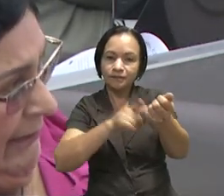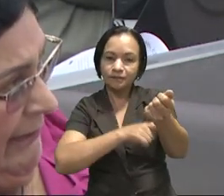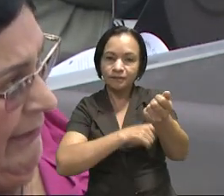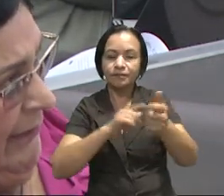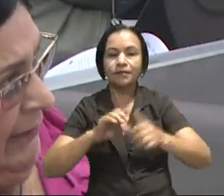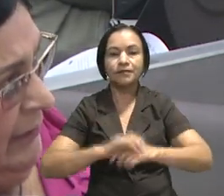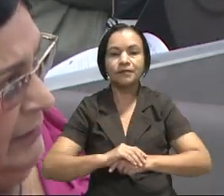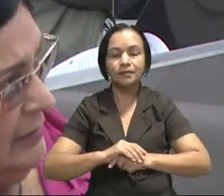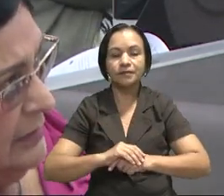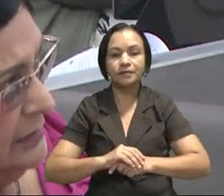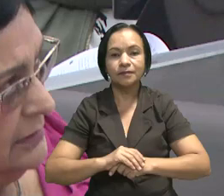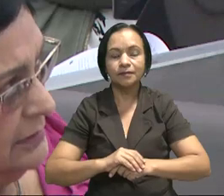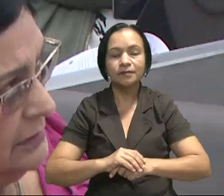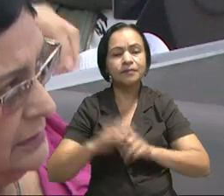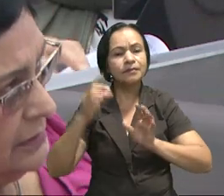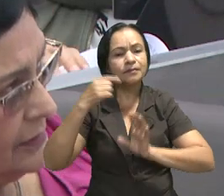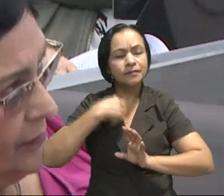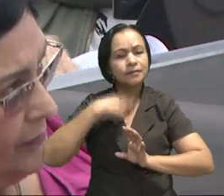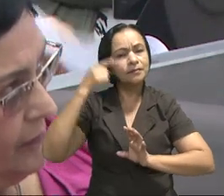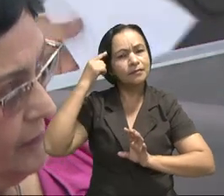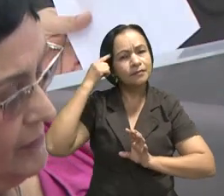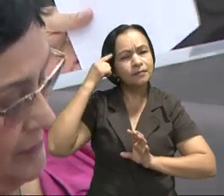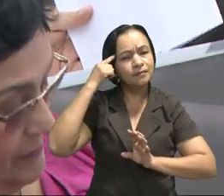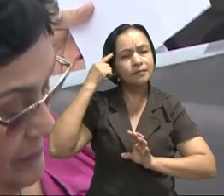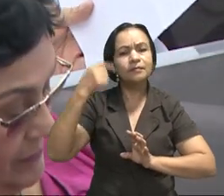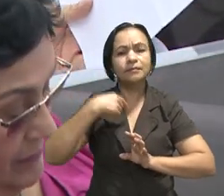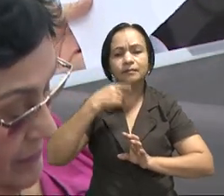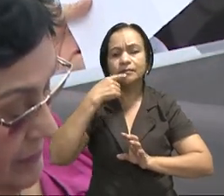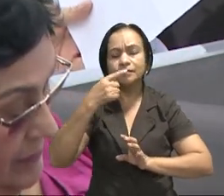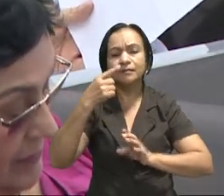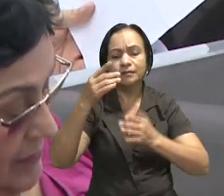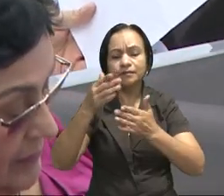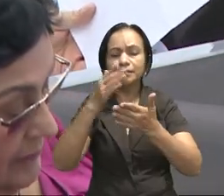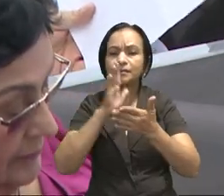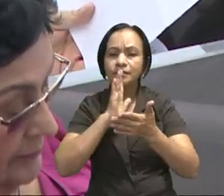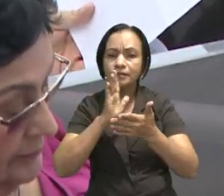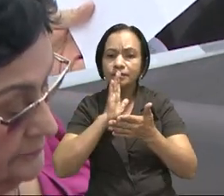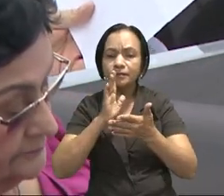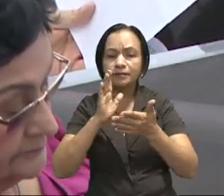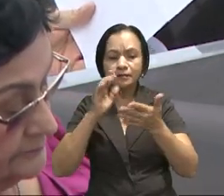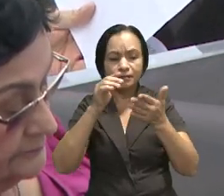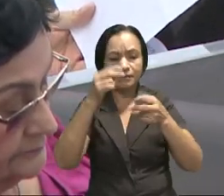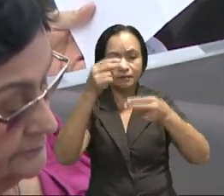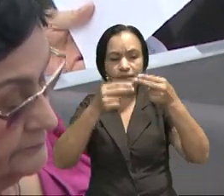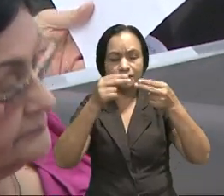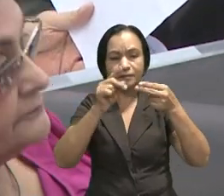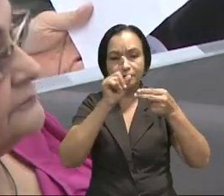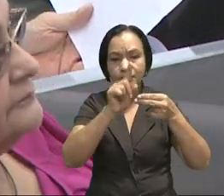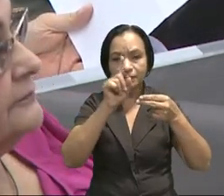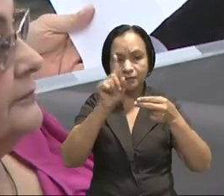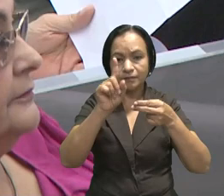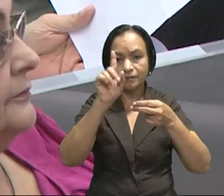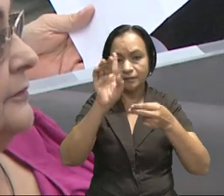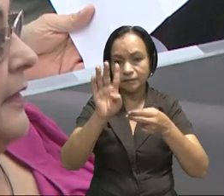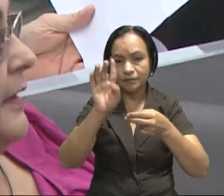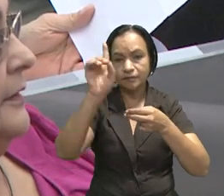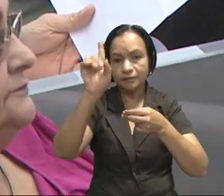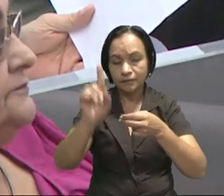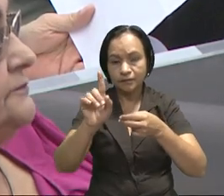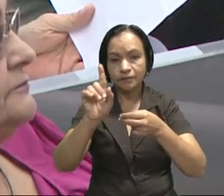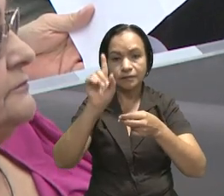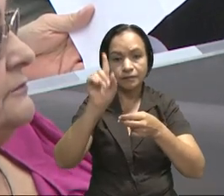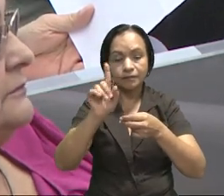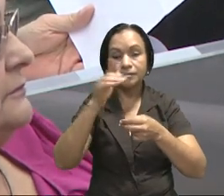Entonces, pensaba o sostenía en su dicho que el decreto número 1141 del 1